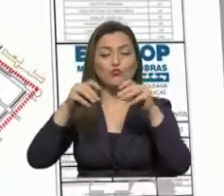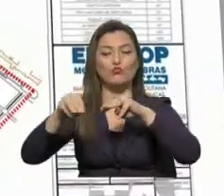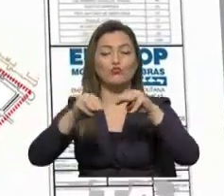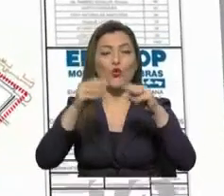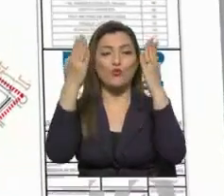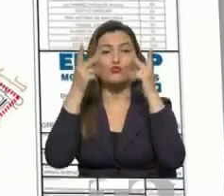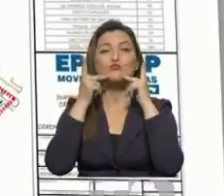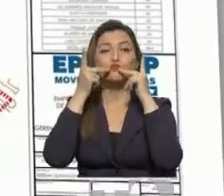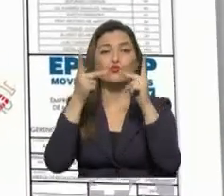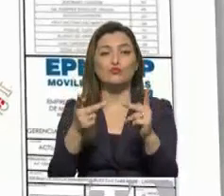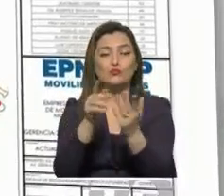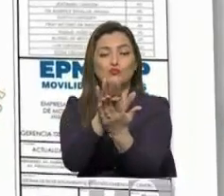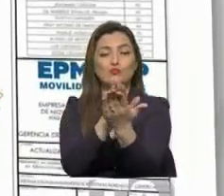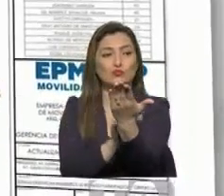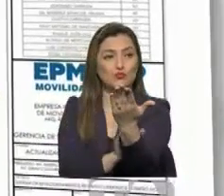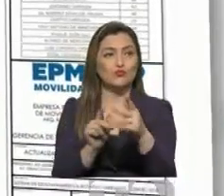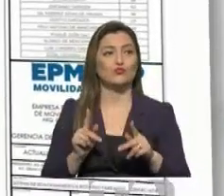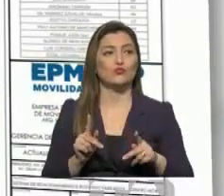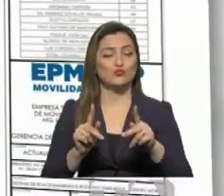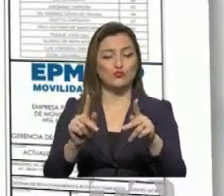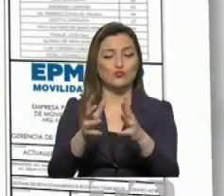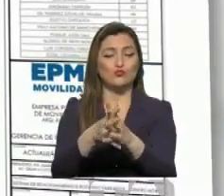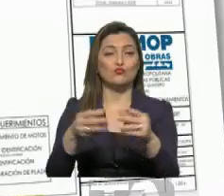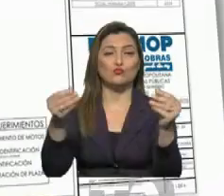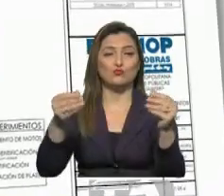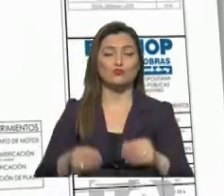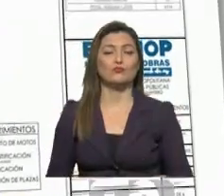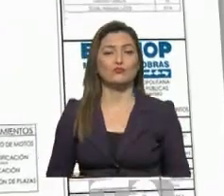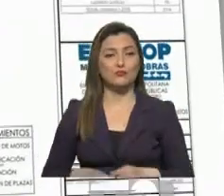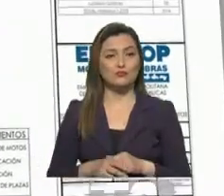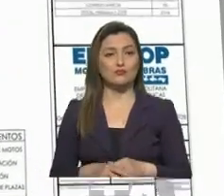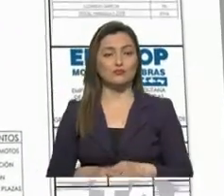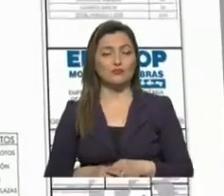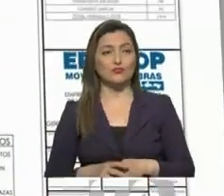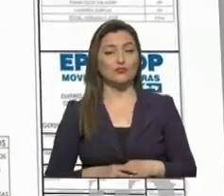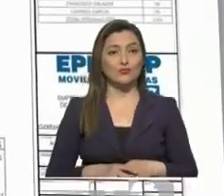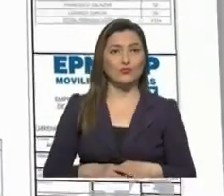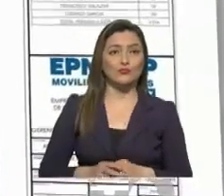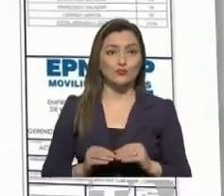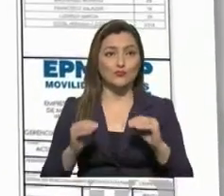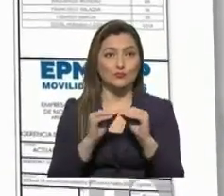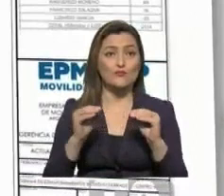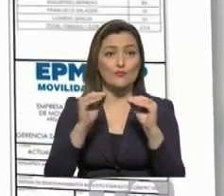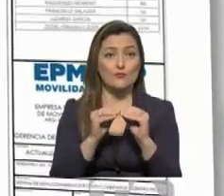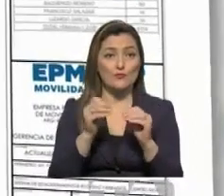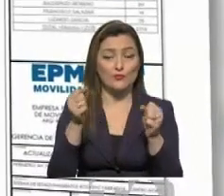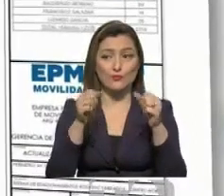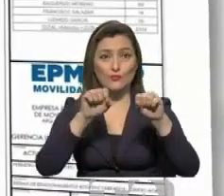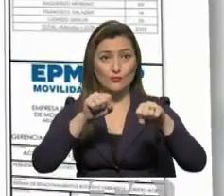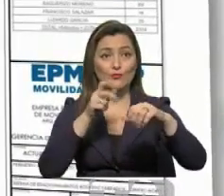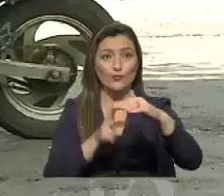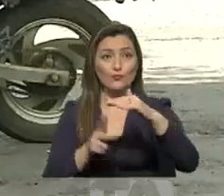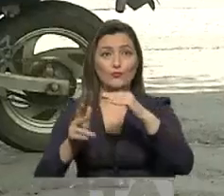públicas reposa un proyecto que permitirá dar una solución a esta problemática, es decir, incrementar el número de estacionamientos